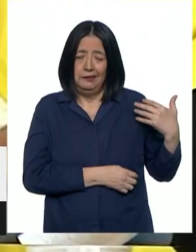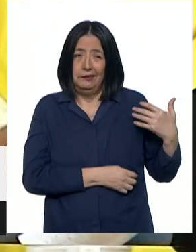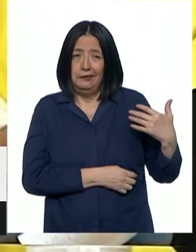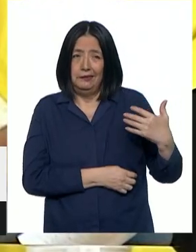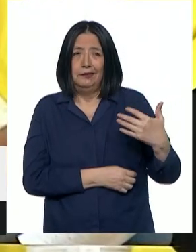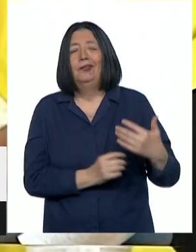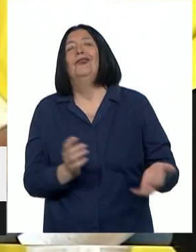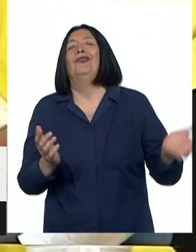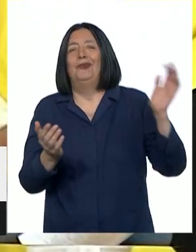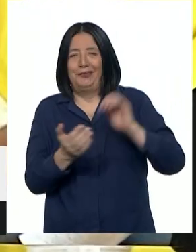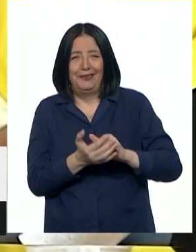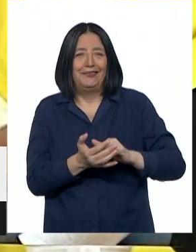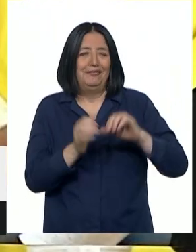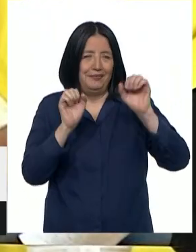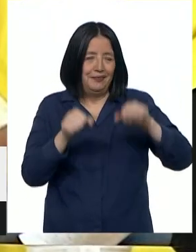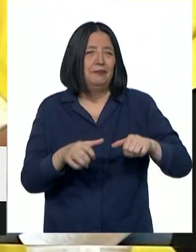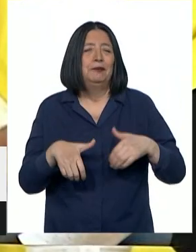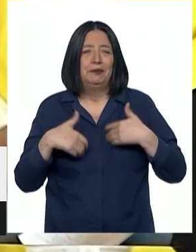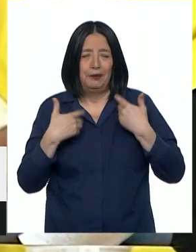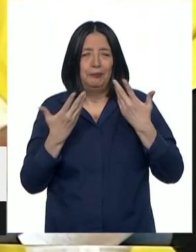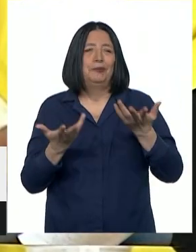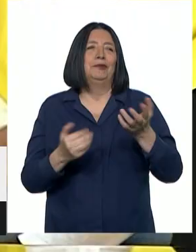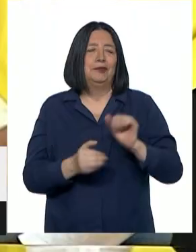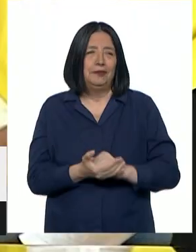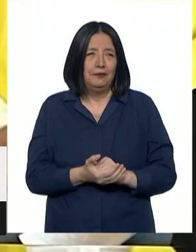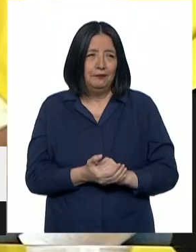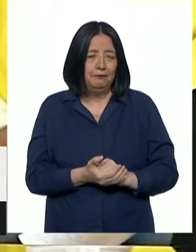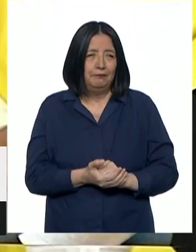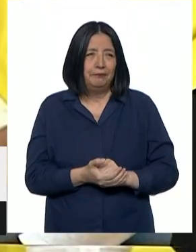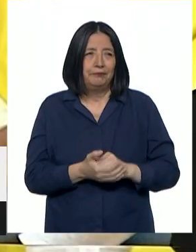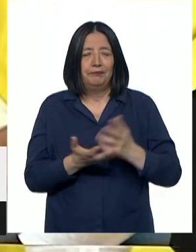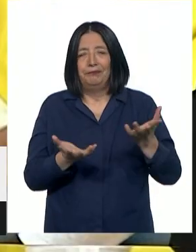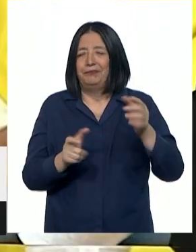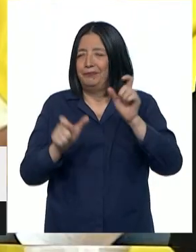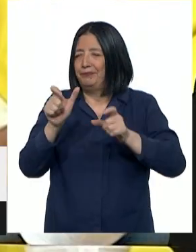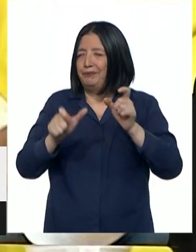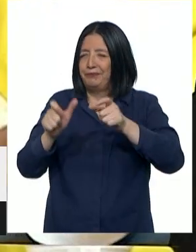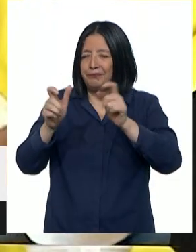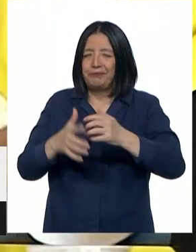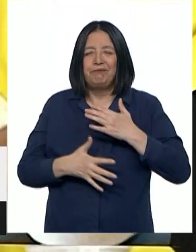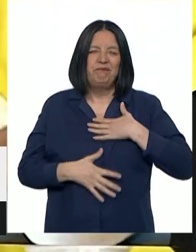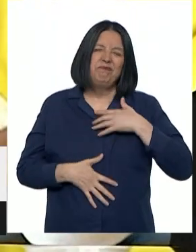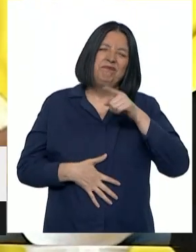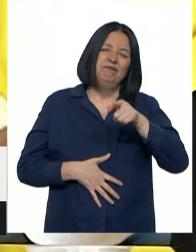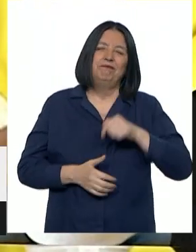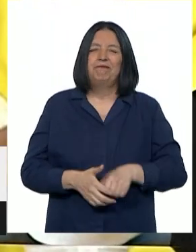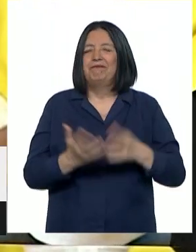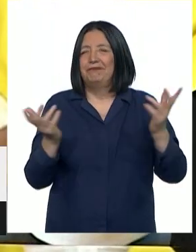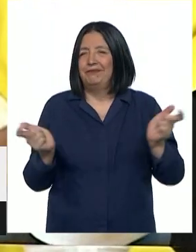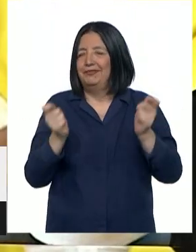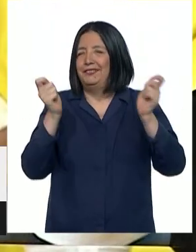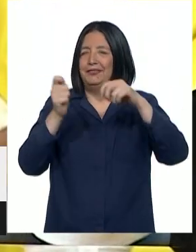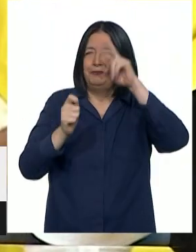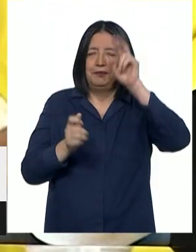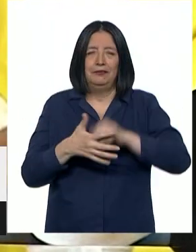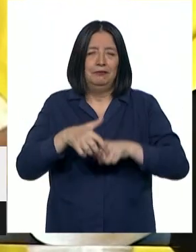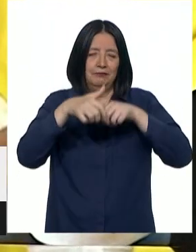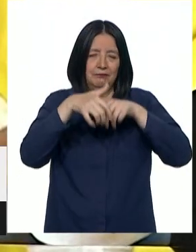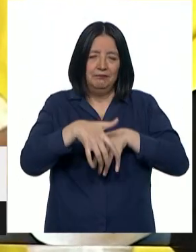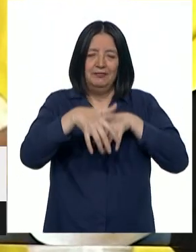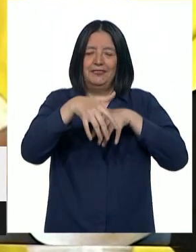vamos a volver a poner para que nuestra ciudadanía goce de lo que son las fiestas patrias, el